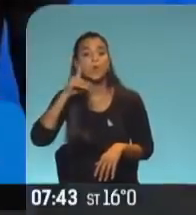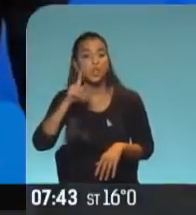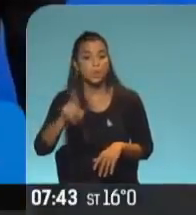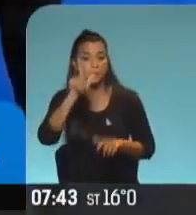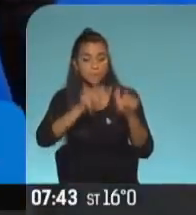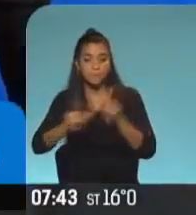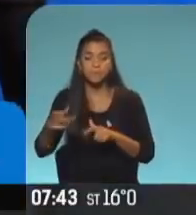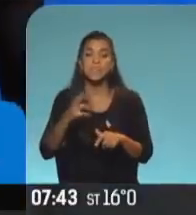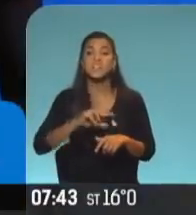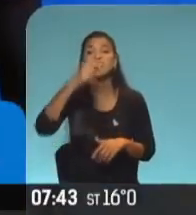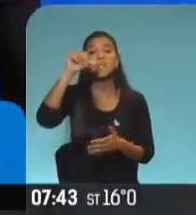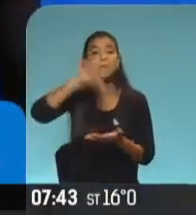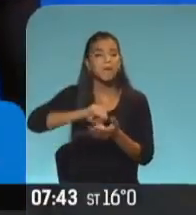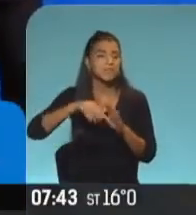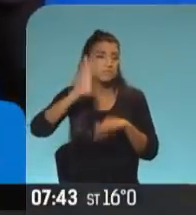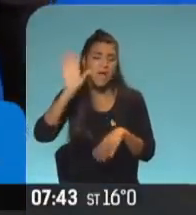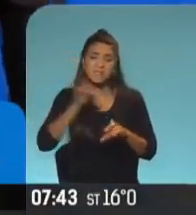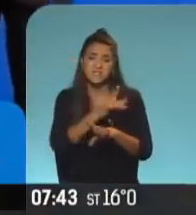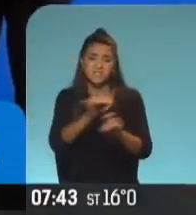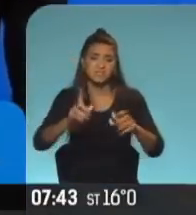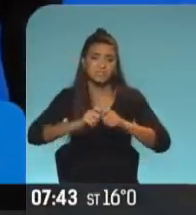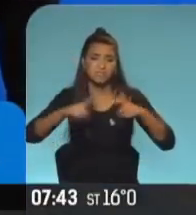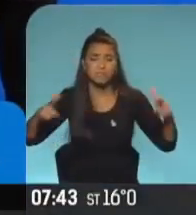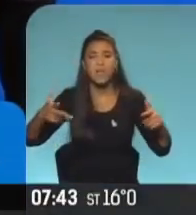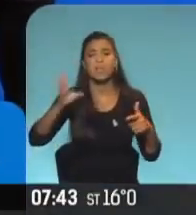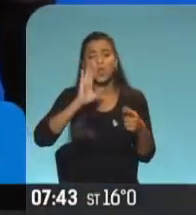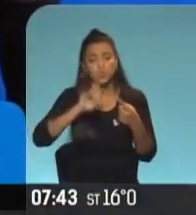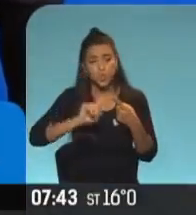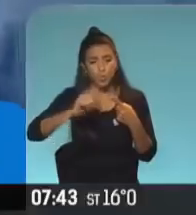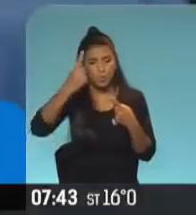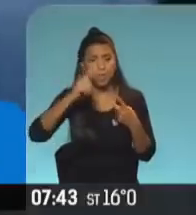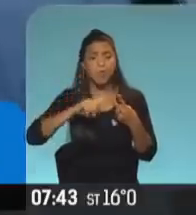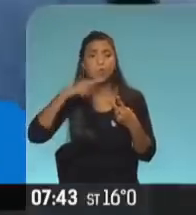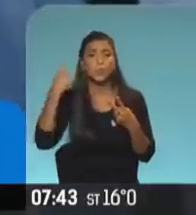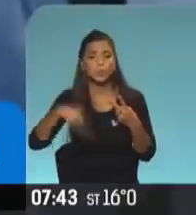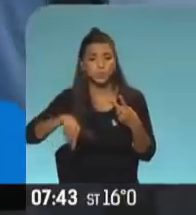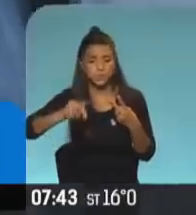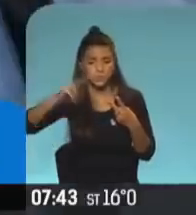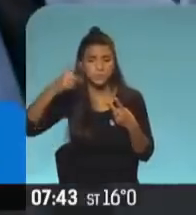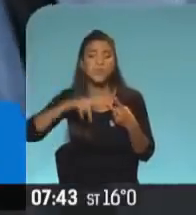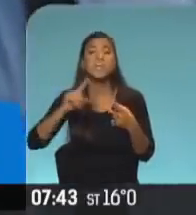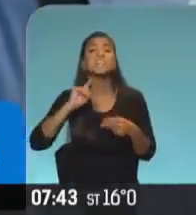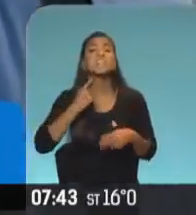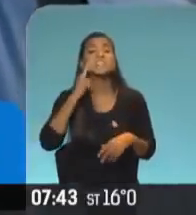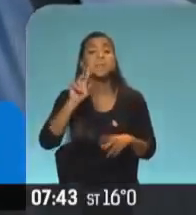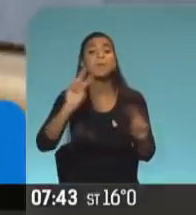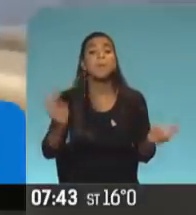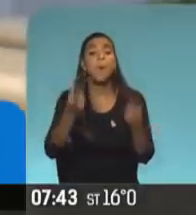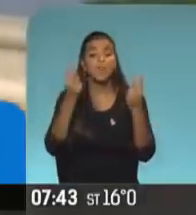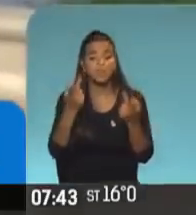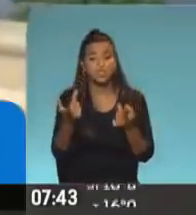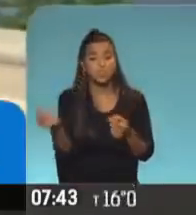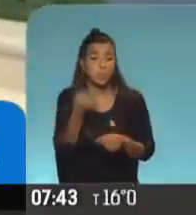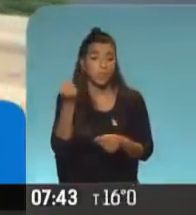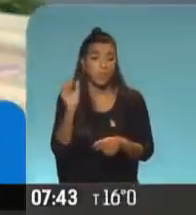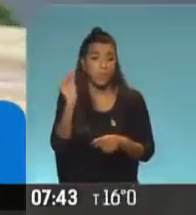Es el tercer país con más casos, con más infectados de coronavirus, después de Estados Unidos y Rusia. 13.000 muertos, y lo importante de Brasil